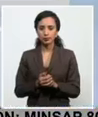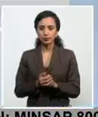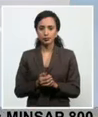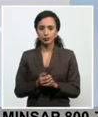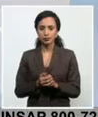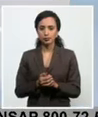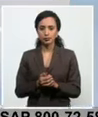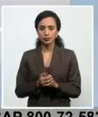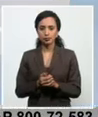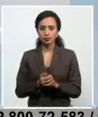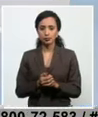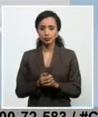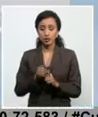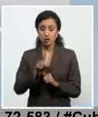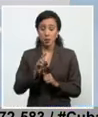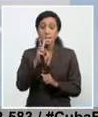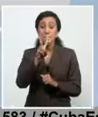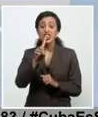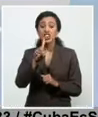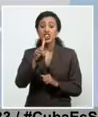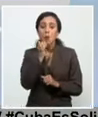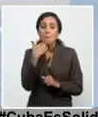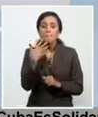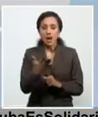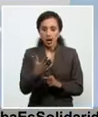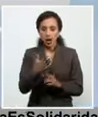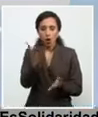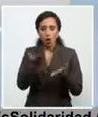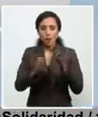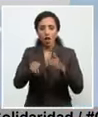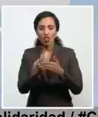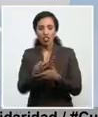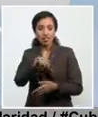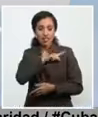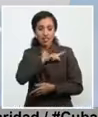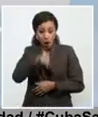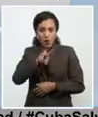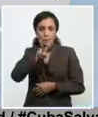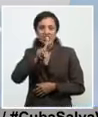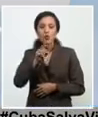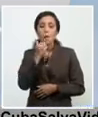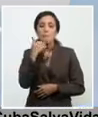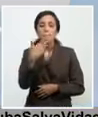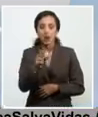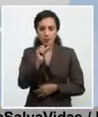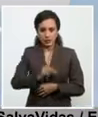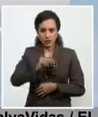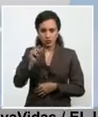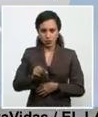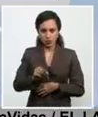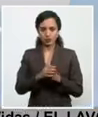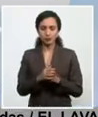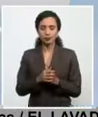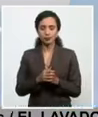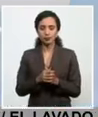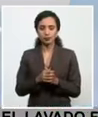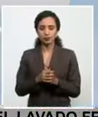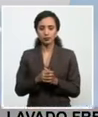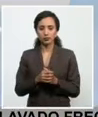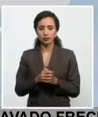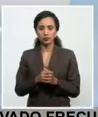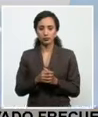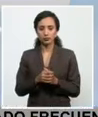son 21 más que en el día de ayer. Se mantienen o se reportan hoy